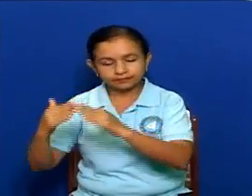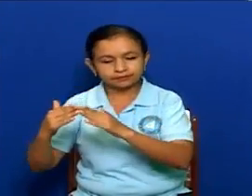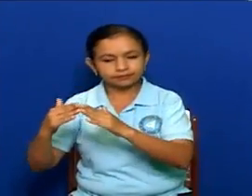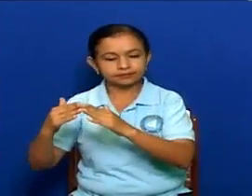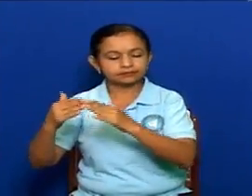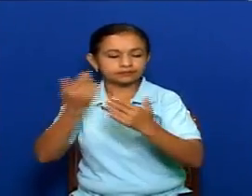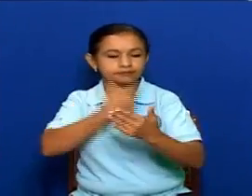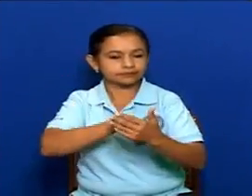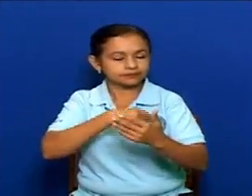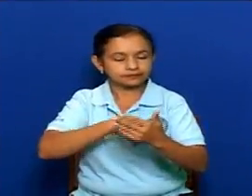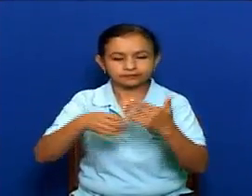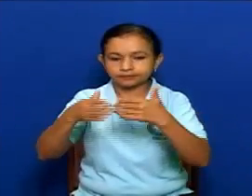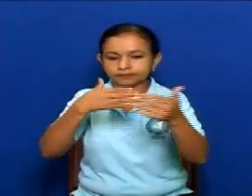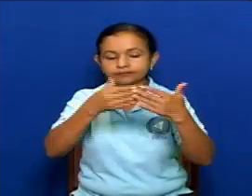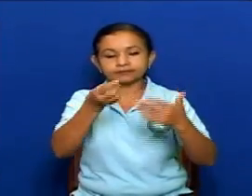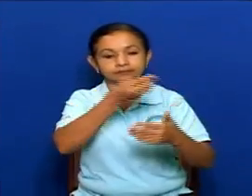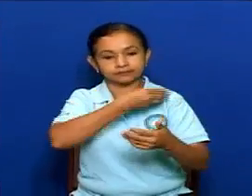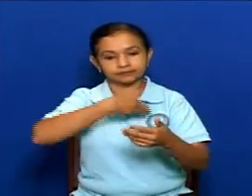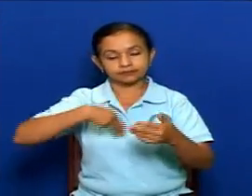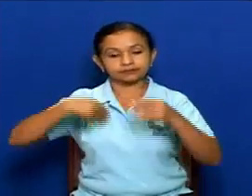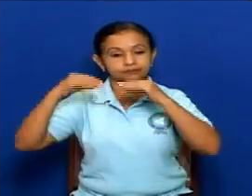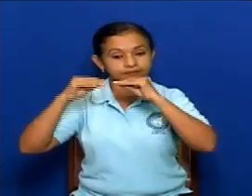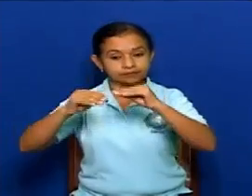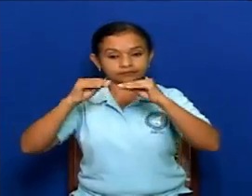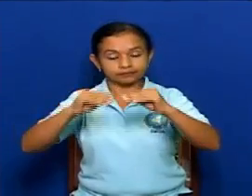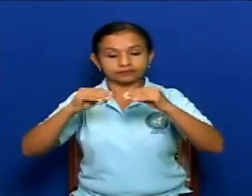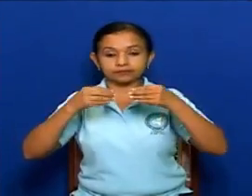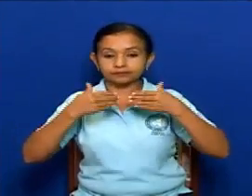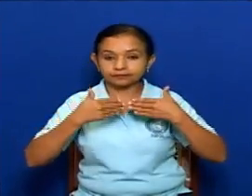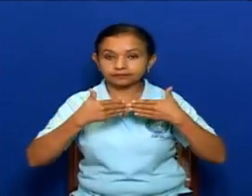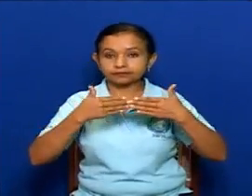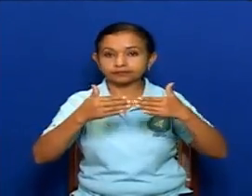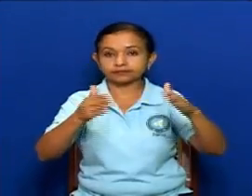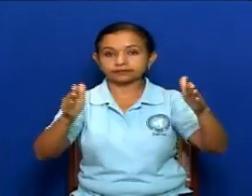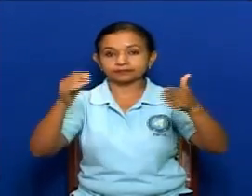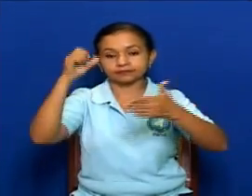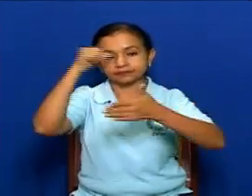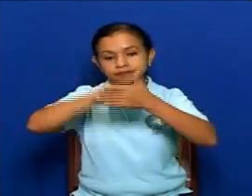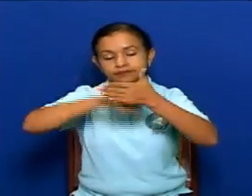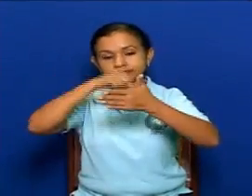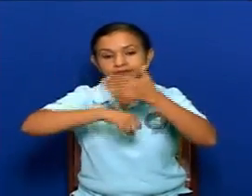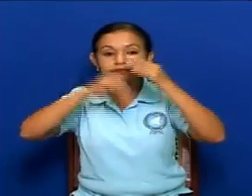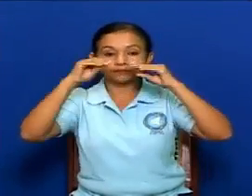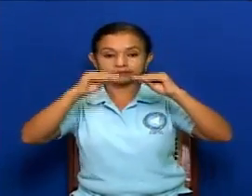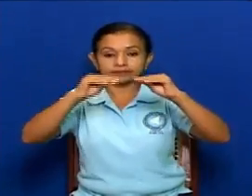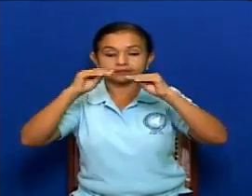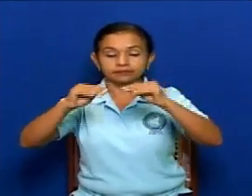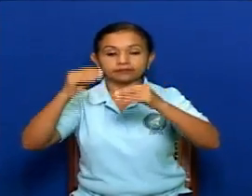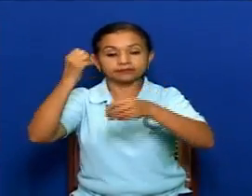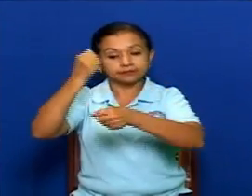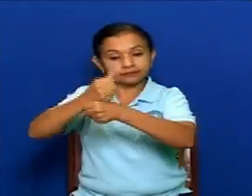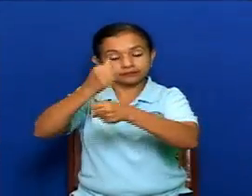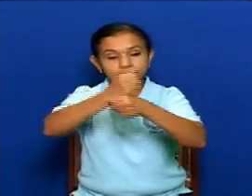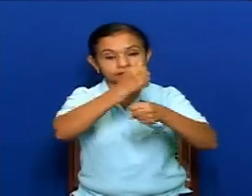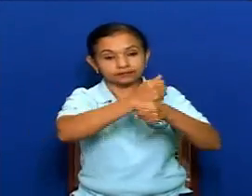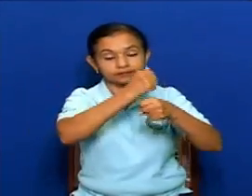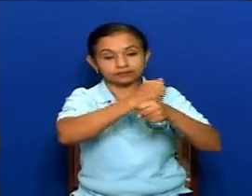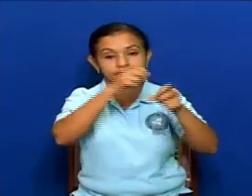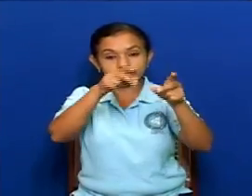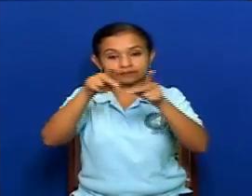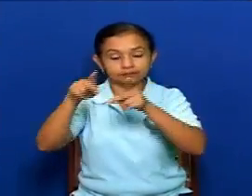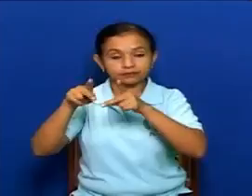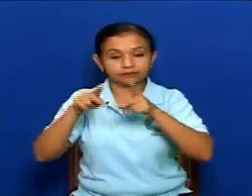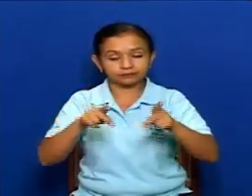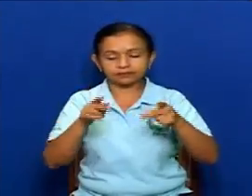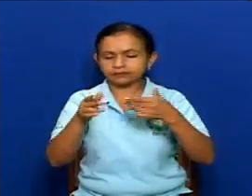poder en la escuela. Pero el Ministerio de Educación está abierto a fortalecer la educación en los trabajadores y trabajadoras de